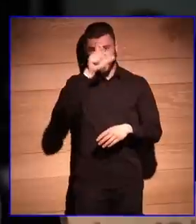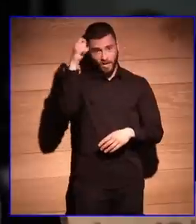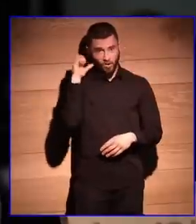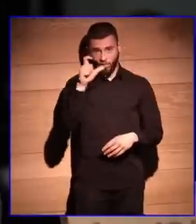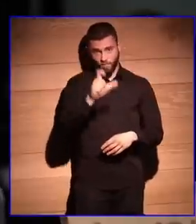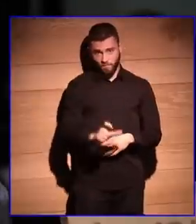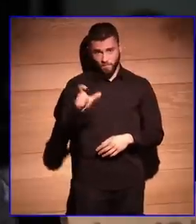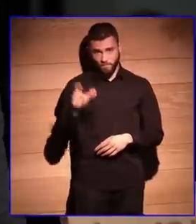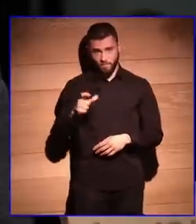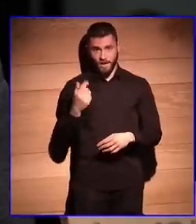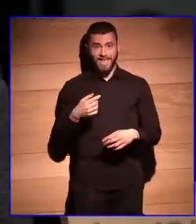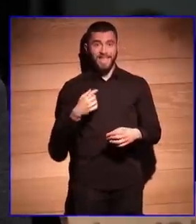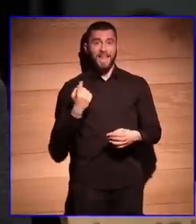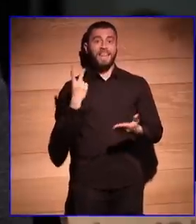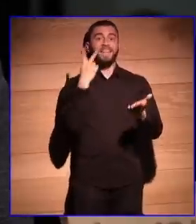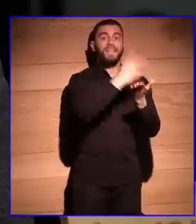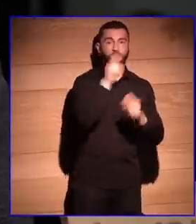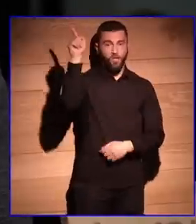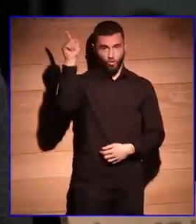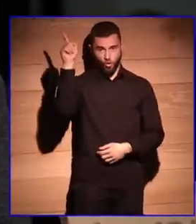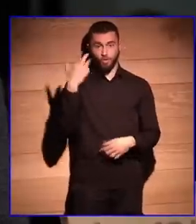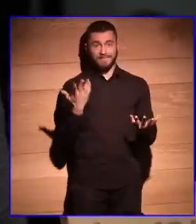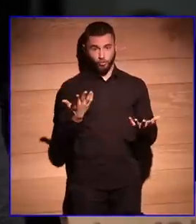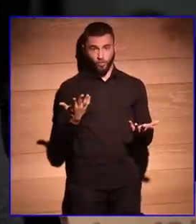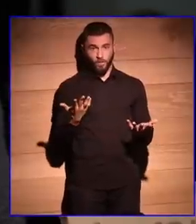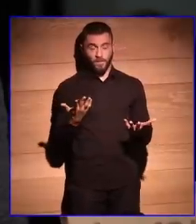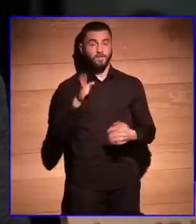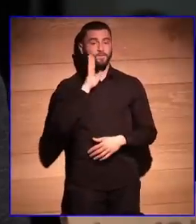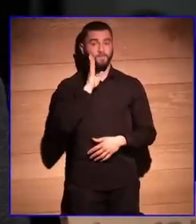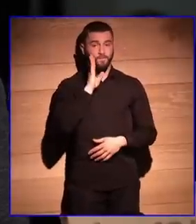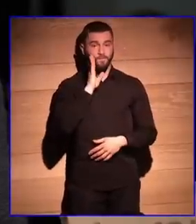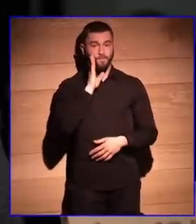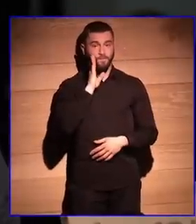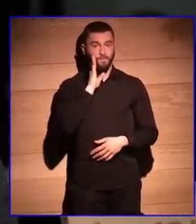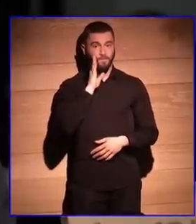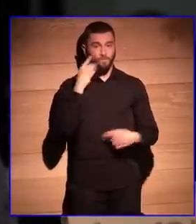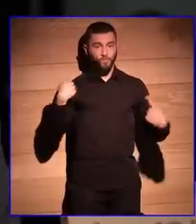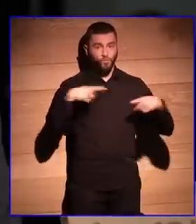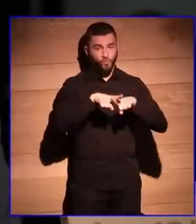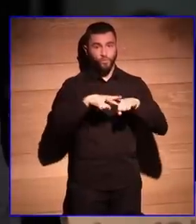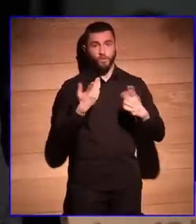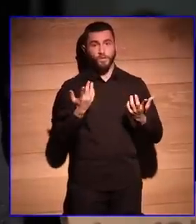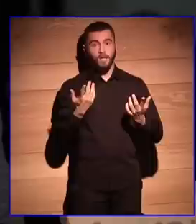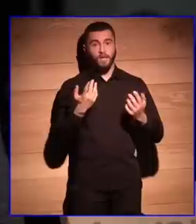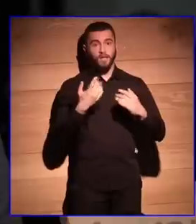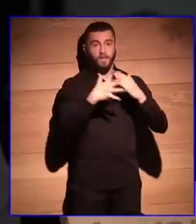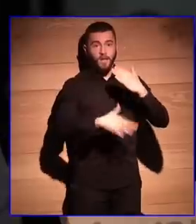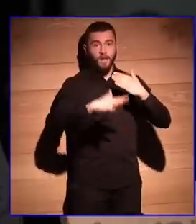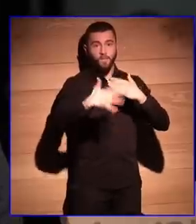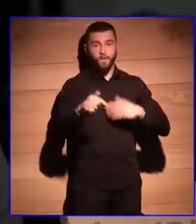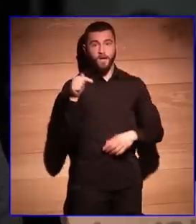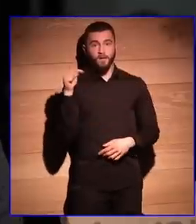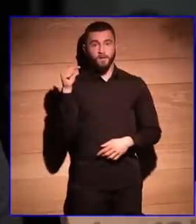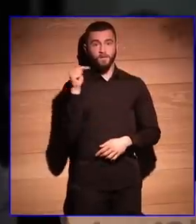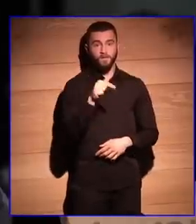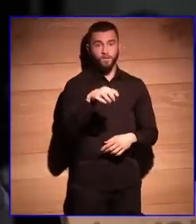su desafío a Dios. Y en ese sentido, el que los cruza inevitablemente cae en el mal y vuelve atrás